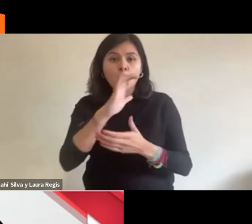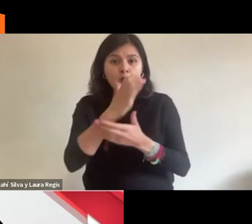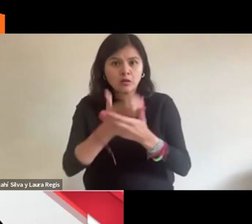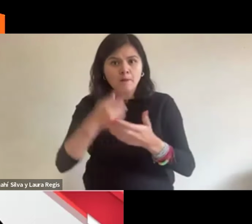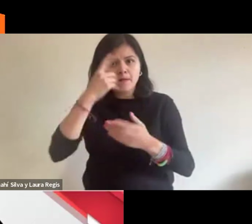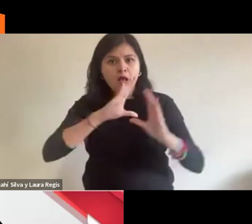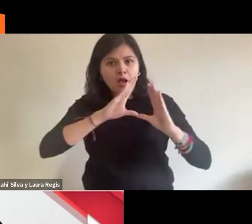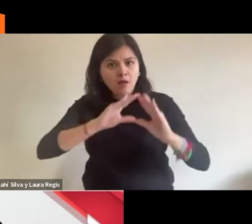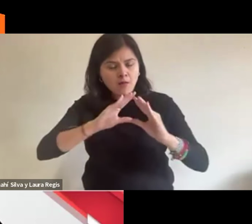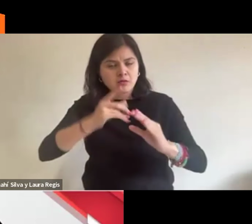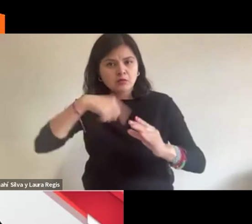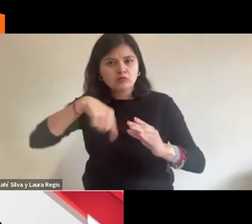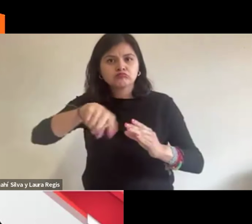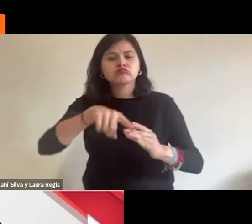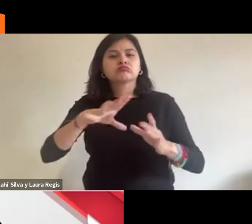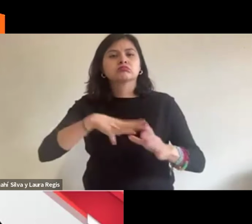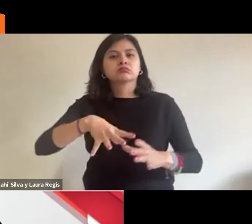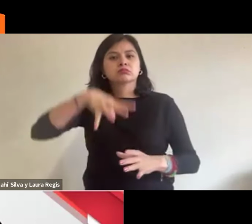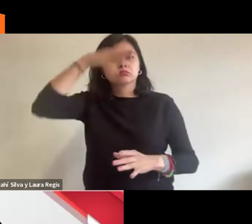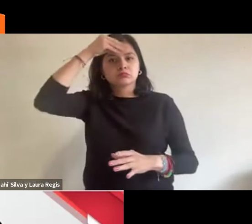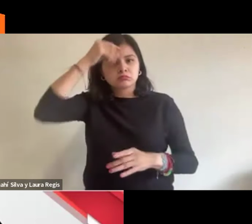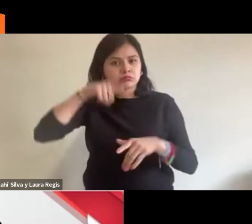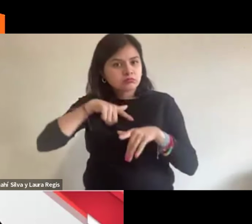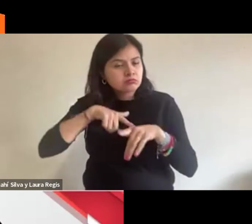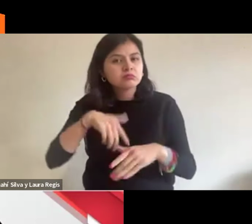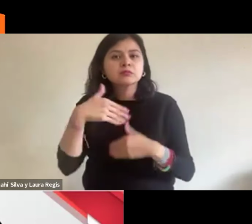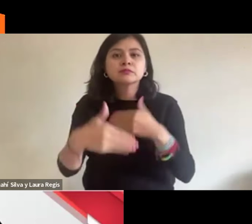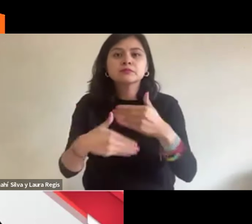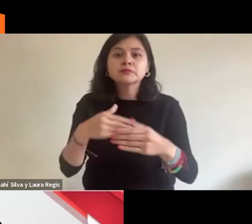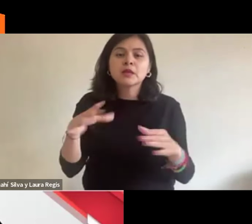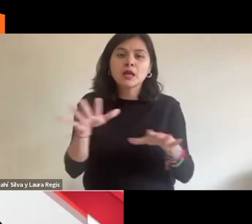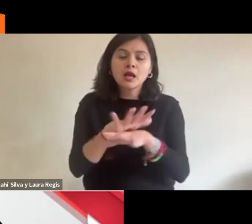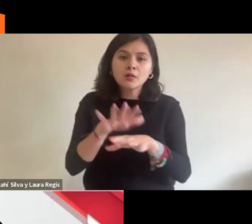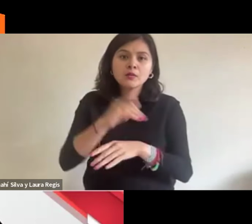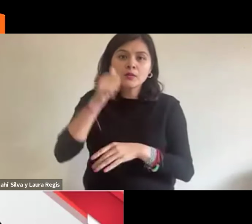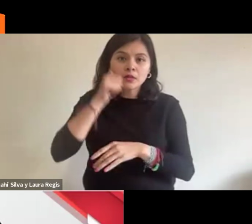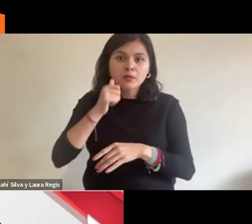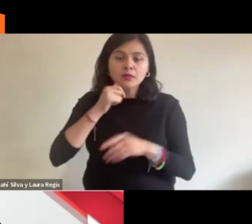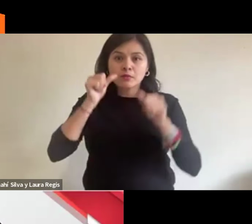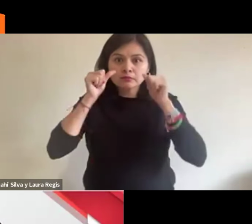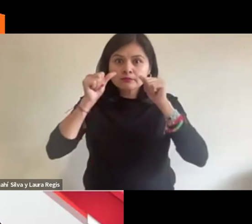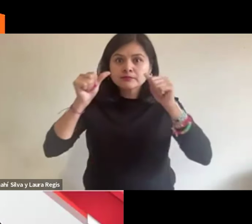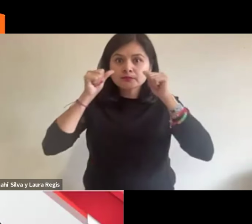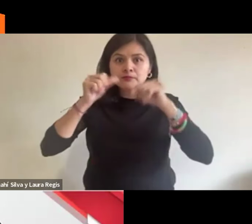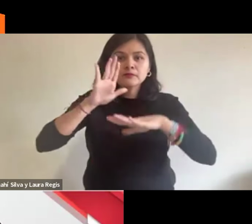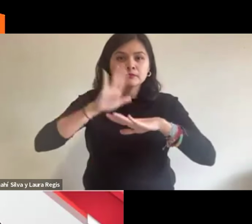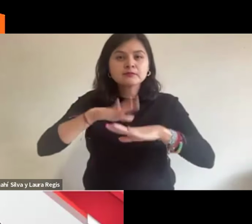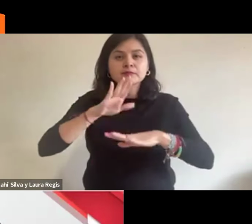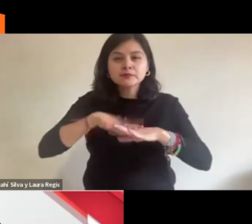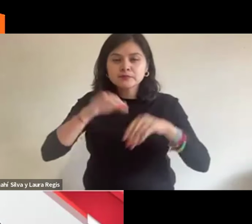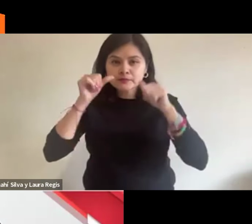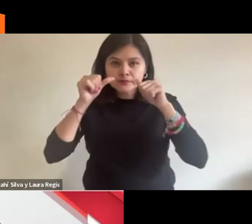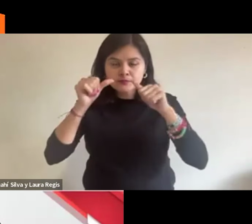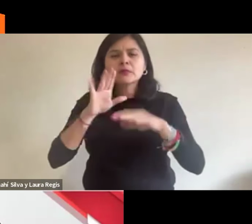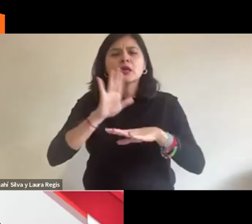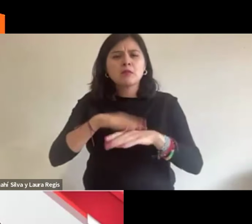capaciten, como lo comentaba ahorita, Bere, pues sigue habiendo reformas, hay cambios y siempre tenemos que estar al día en estos temas, inclusive los